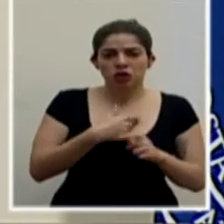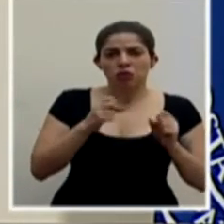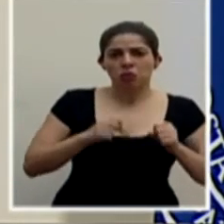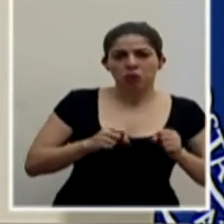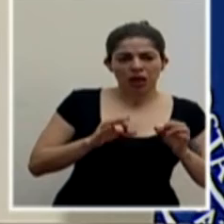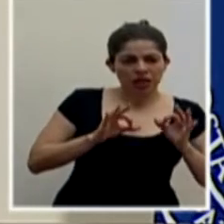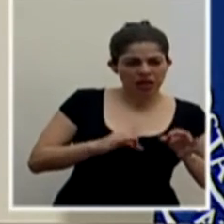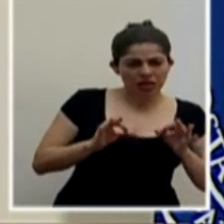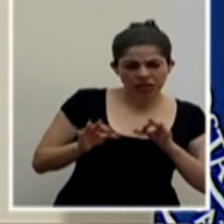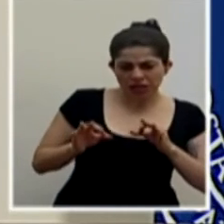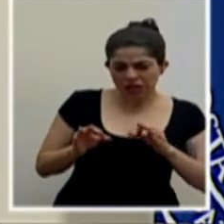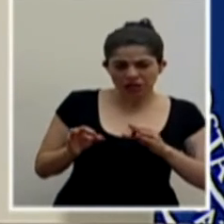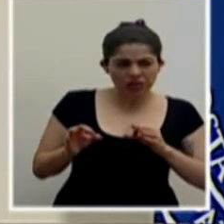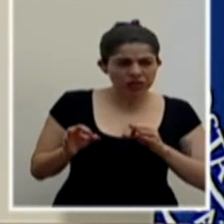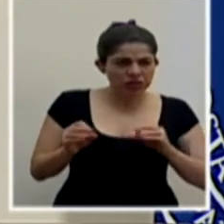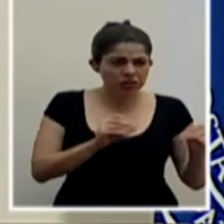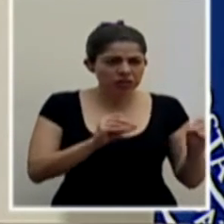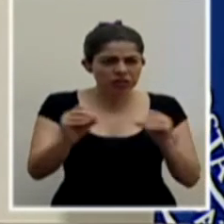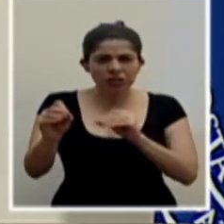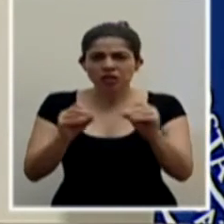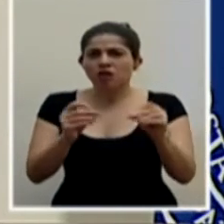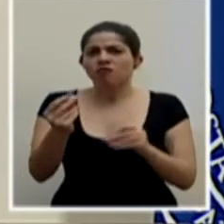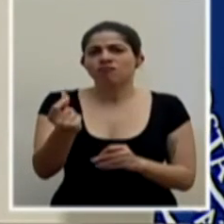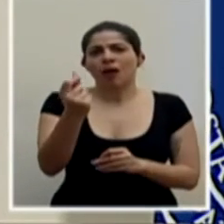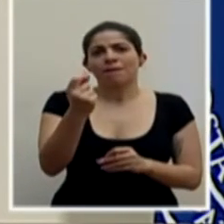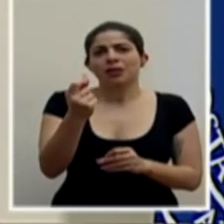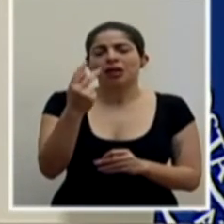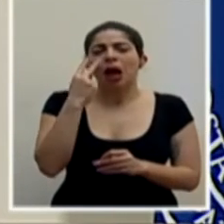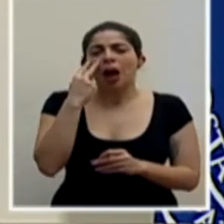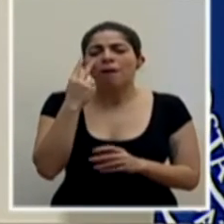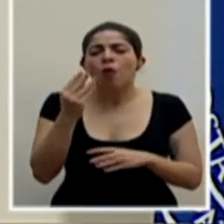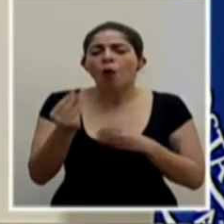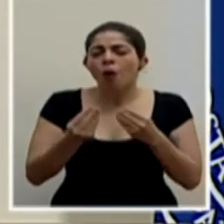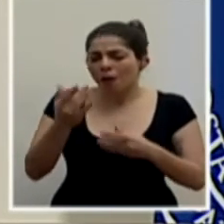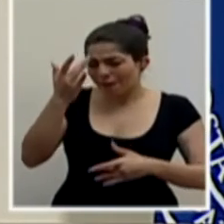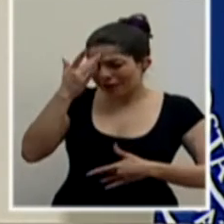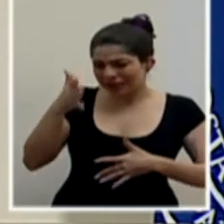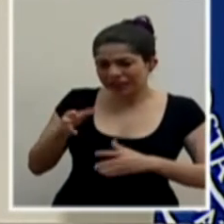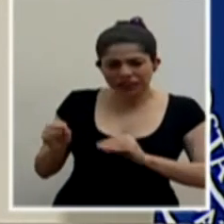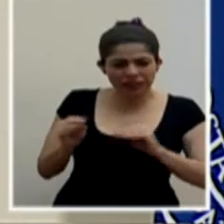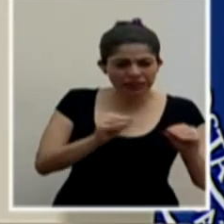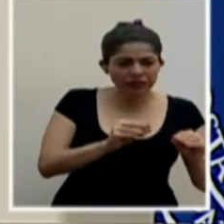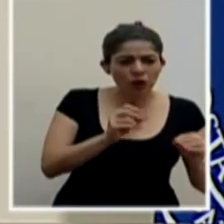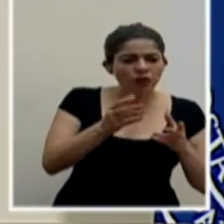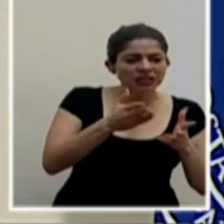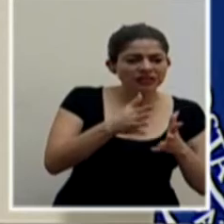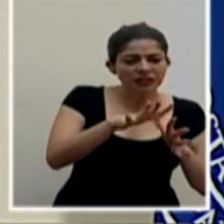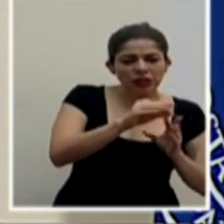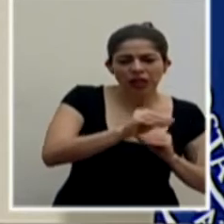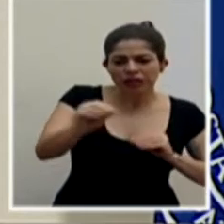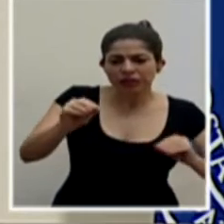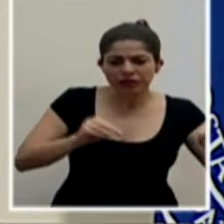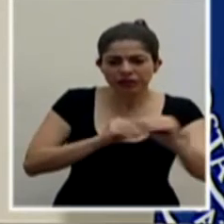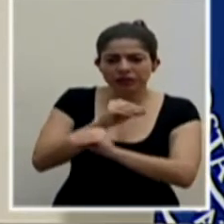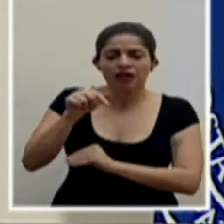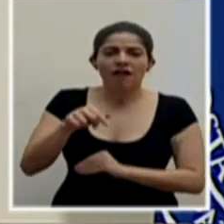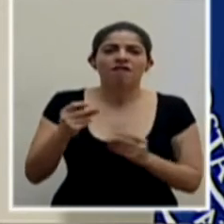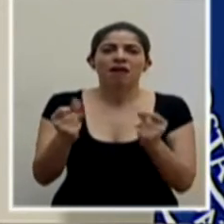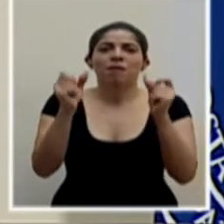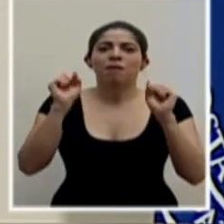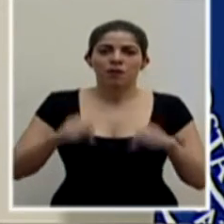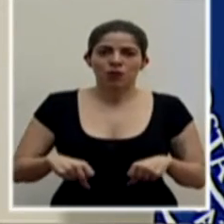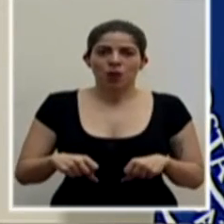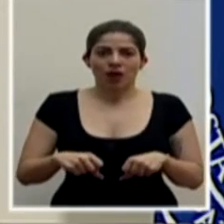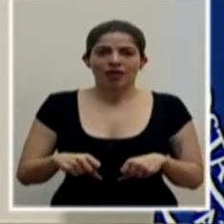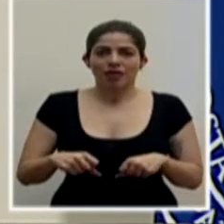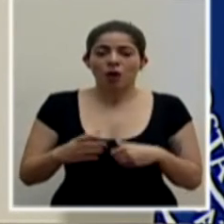muy rápidas de reasignar dónde canalizamos pacientes, dónde atendemos ciertos servicios para todas